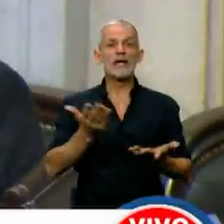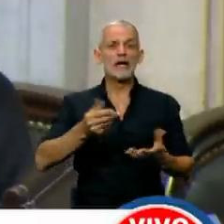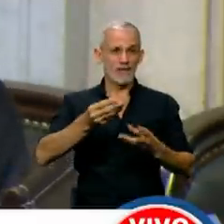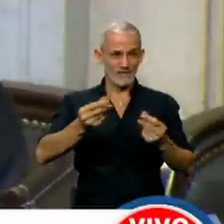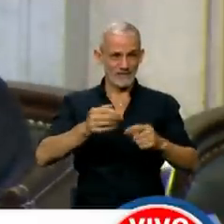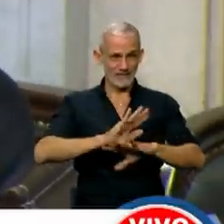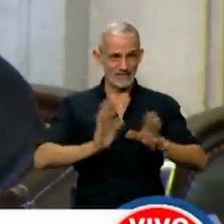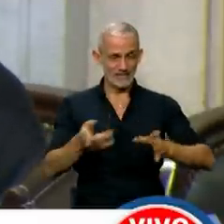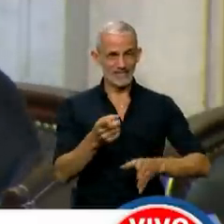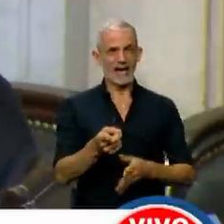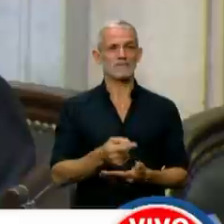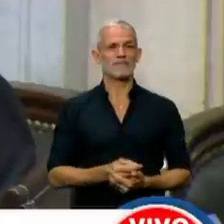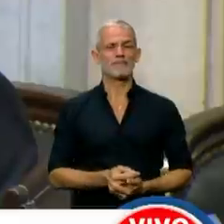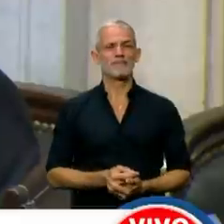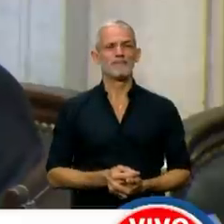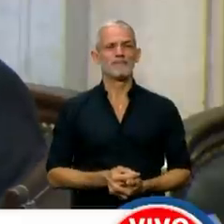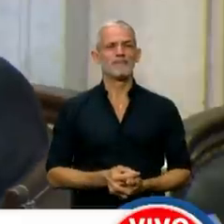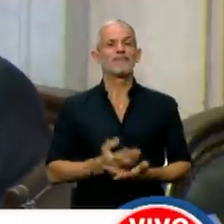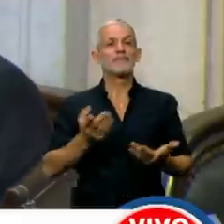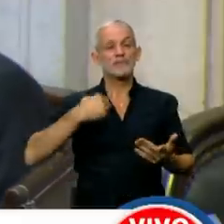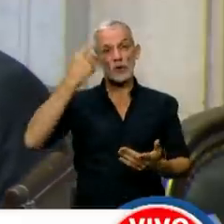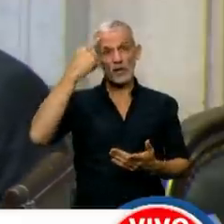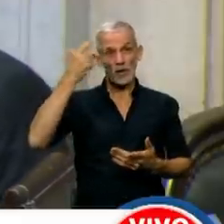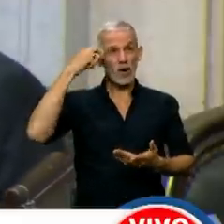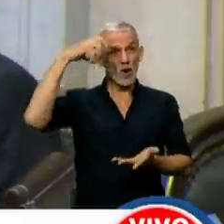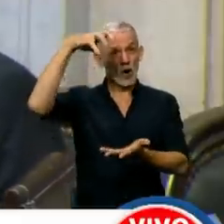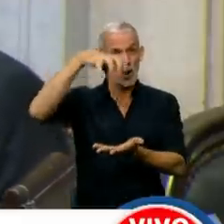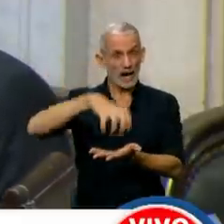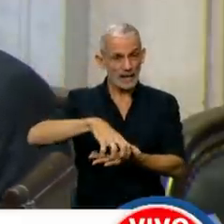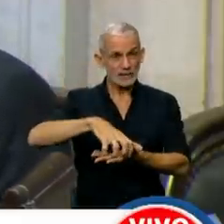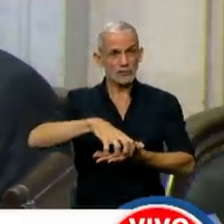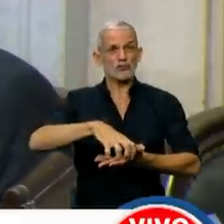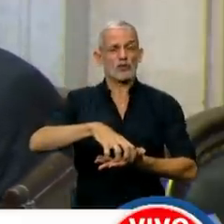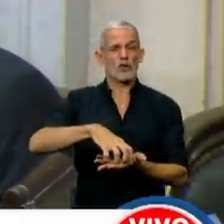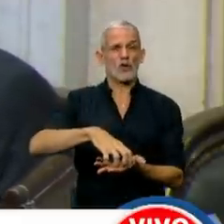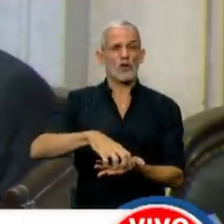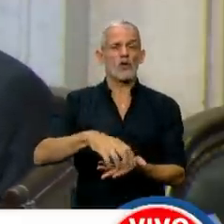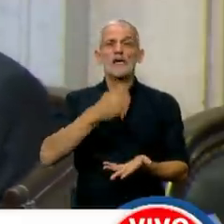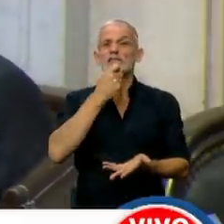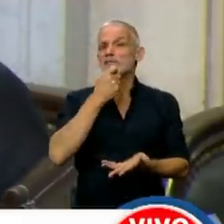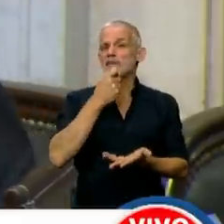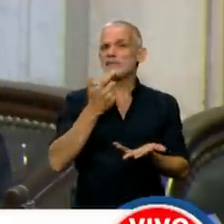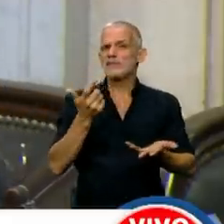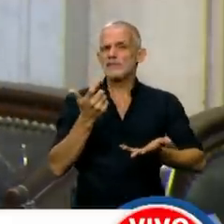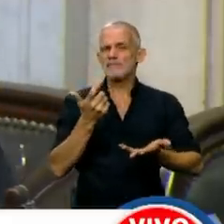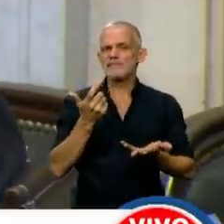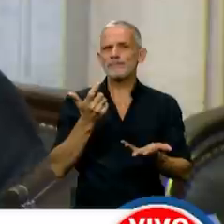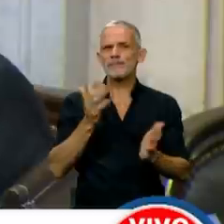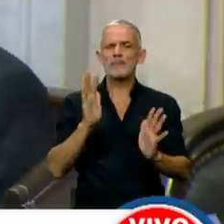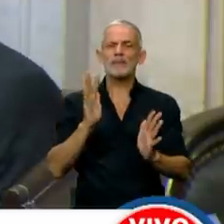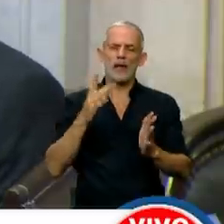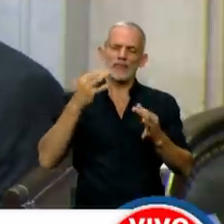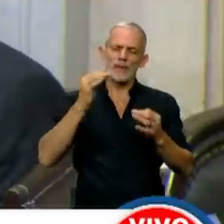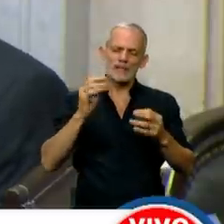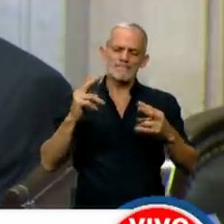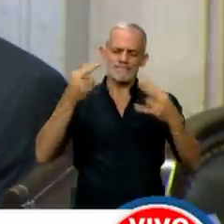finalizar considero que este congreso si no hace una mirada introspectiva